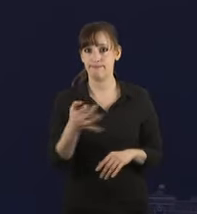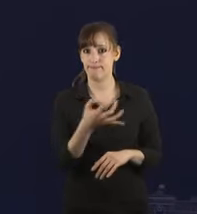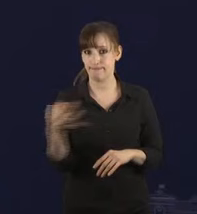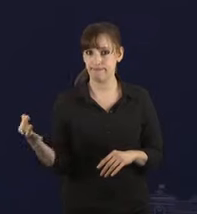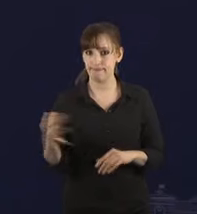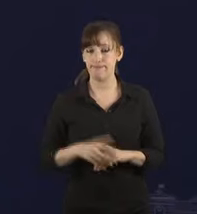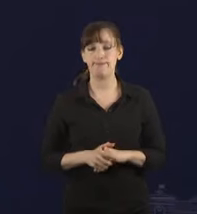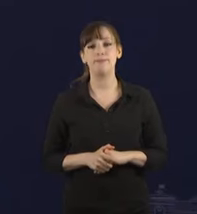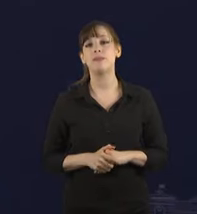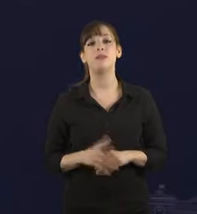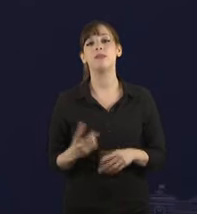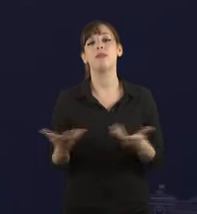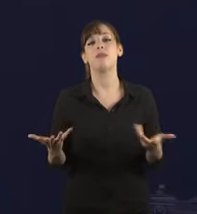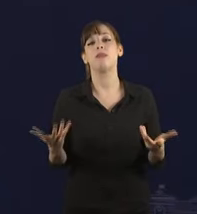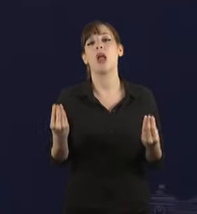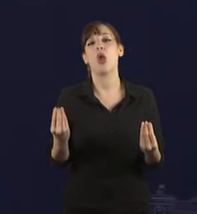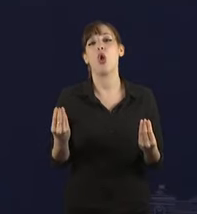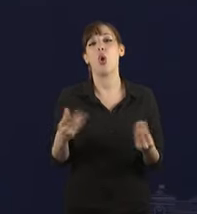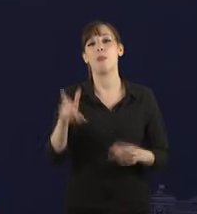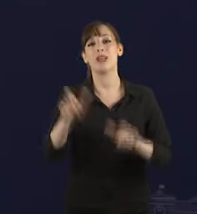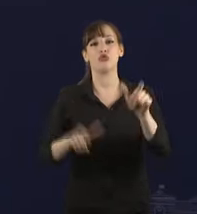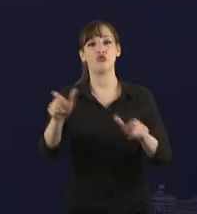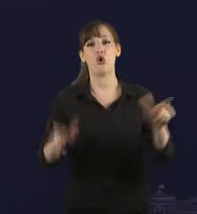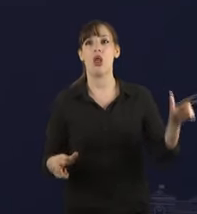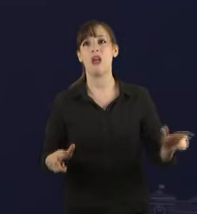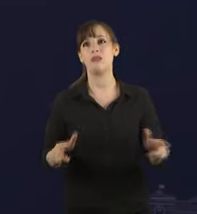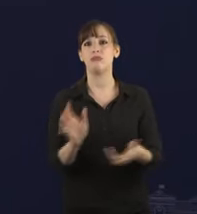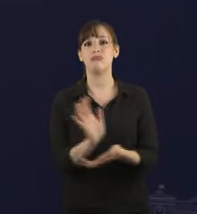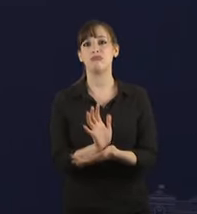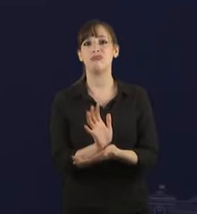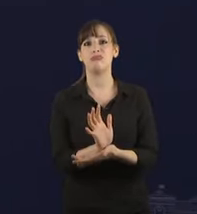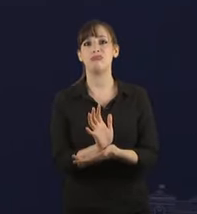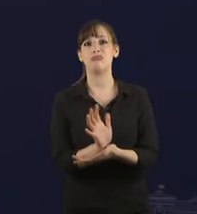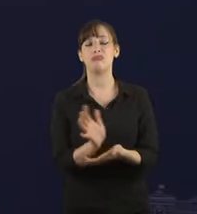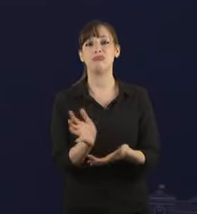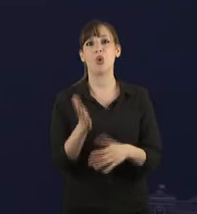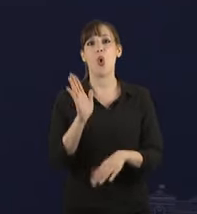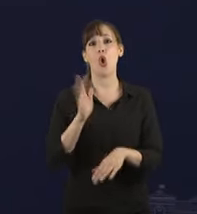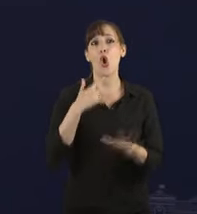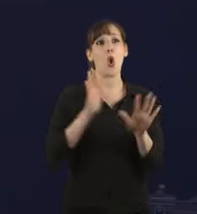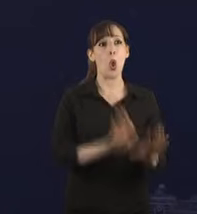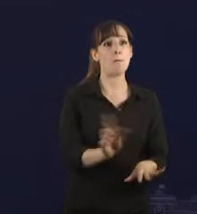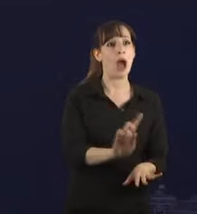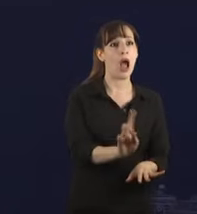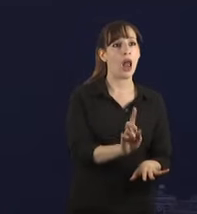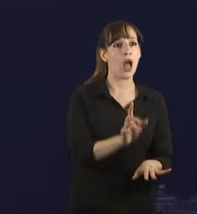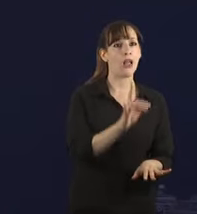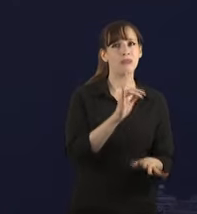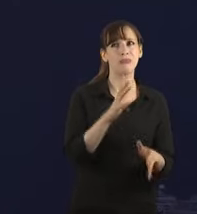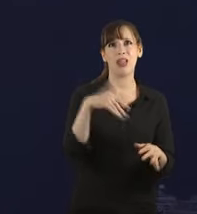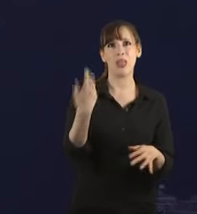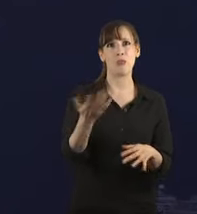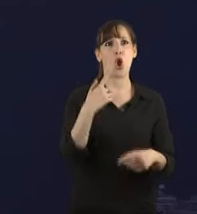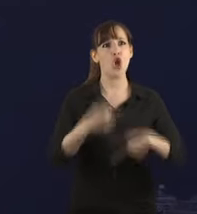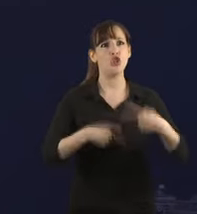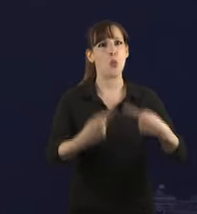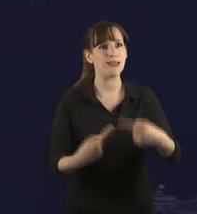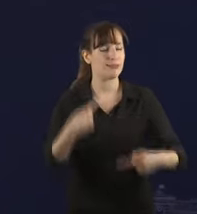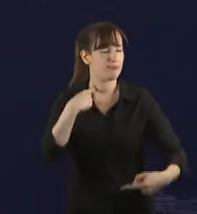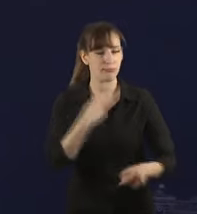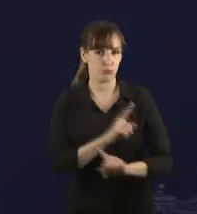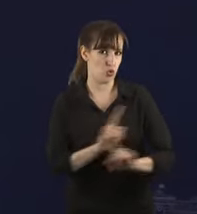decisión la paguen los que no paran o la pague el resto de los contribuyentes Así que no vemos ninguna contradicción en eso